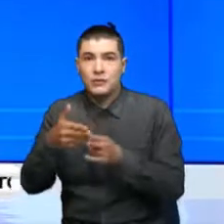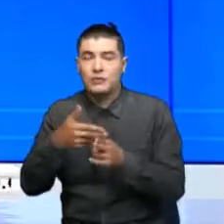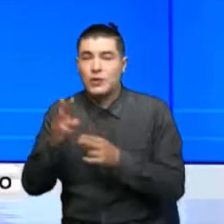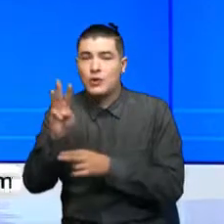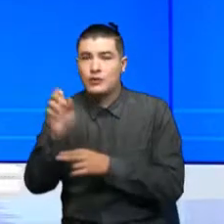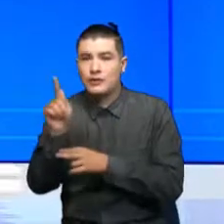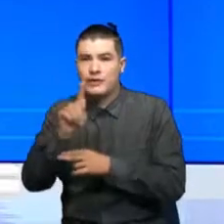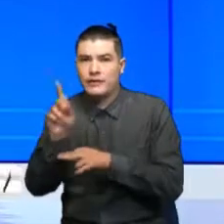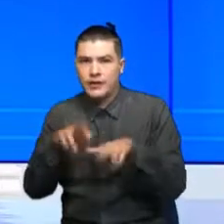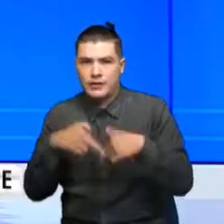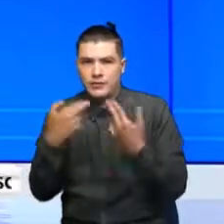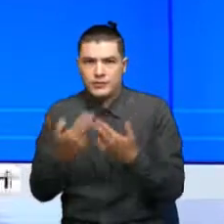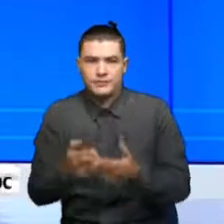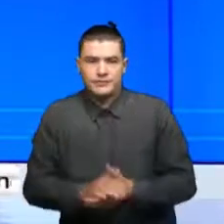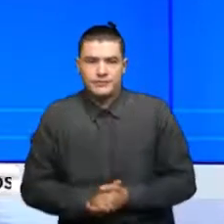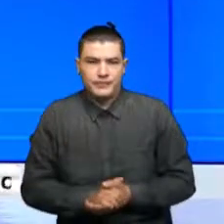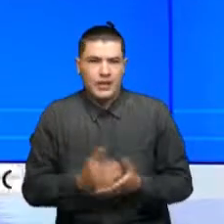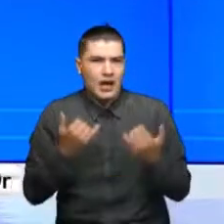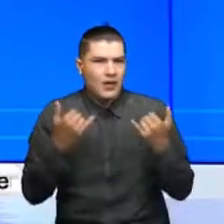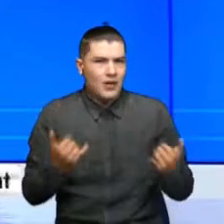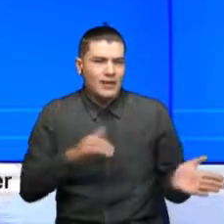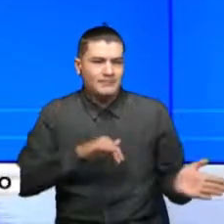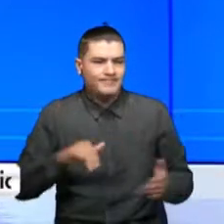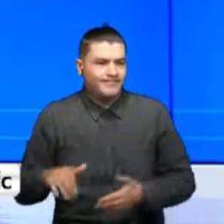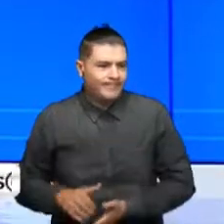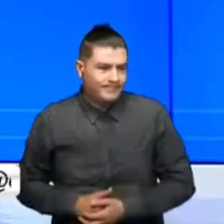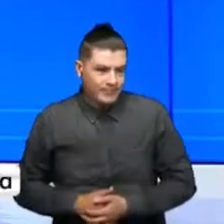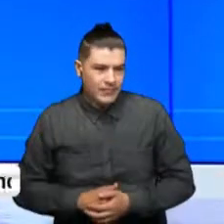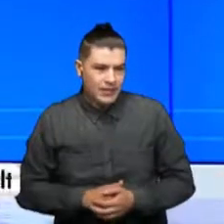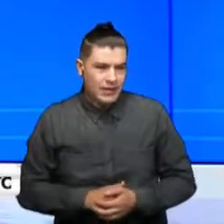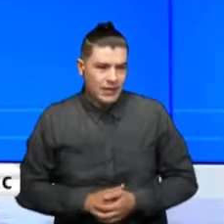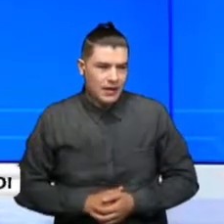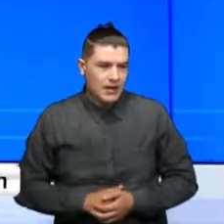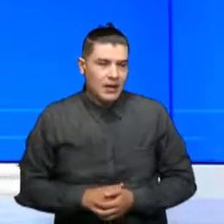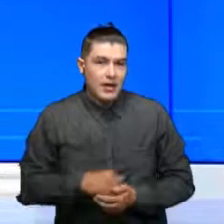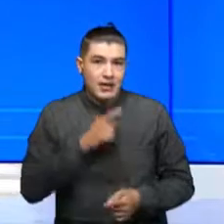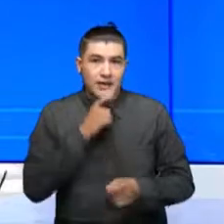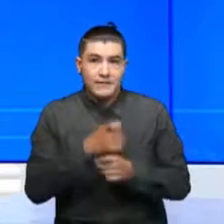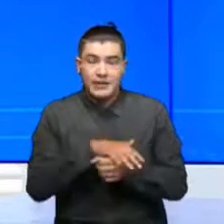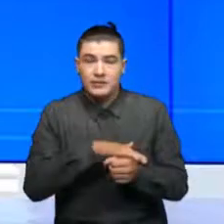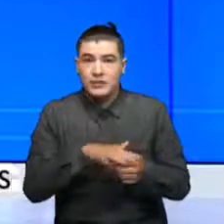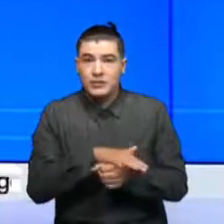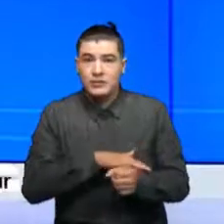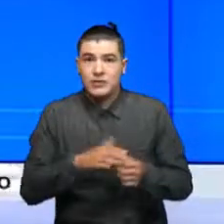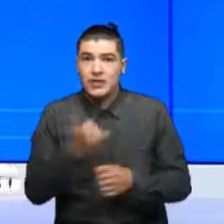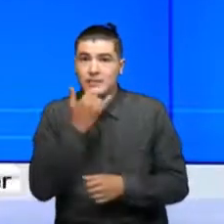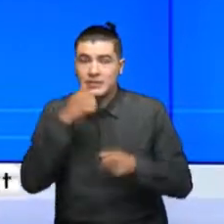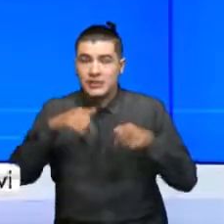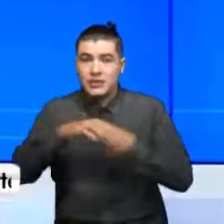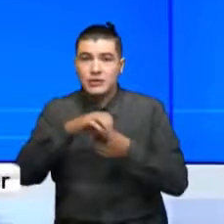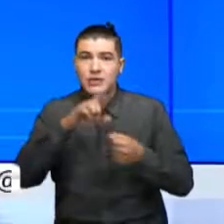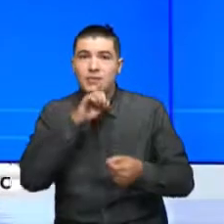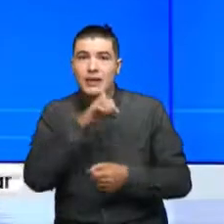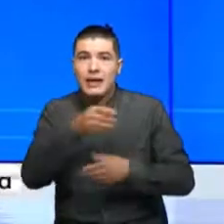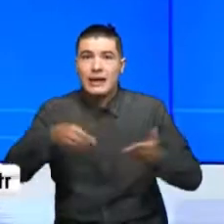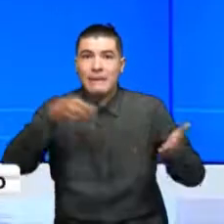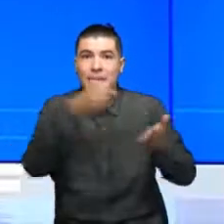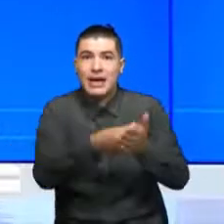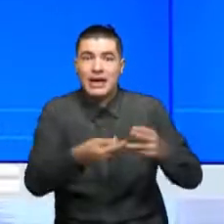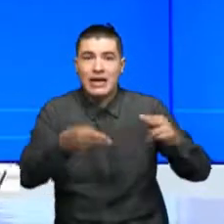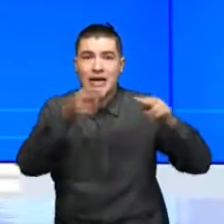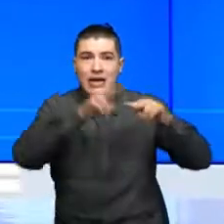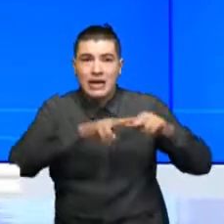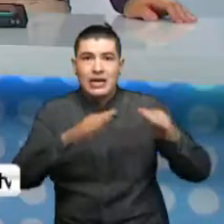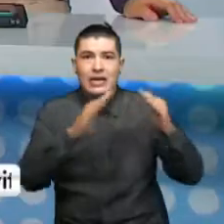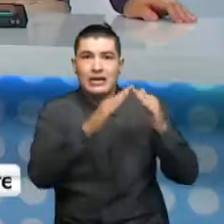entre tanto les contamos que él sigue la incertidumbre por el incremento y el pago de impuestos del avalúo catastral convirtiéndose en el pan de cada día